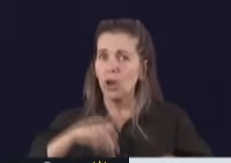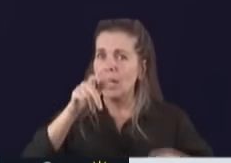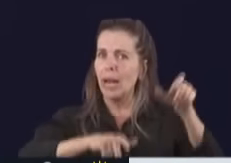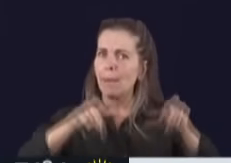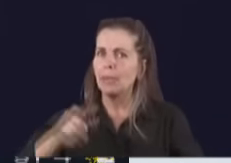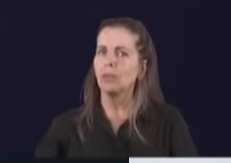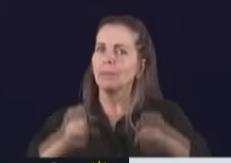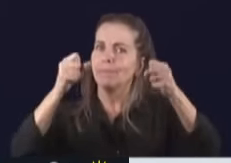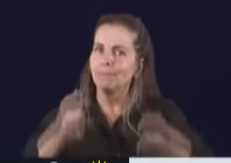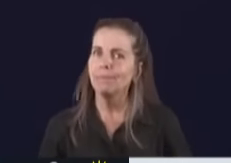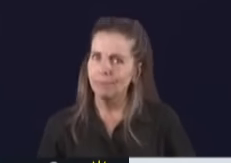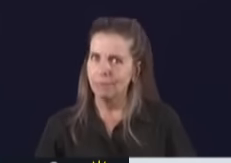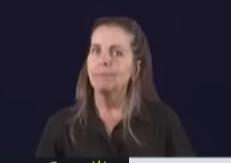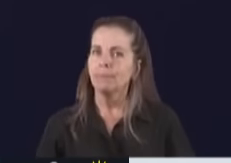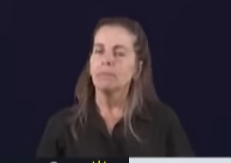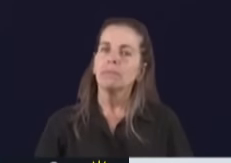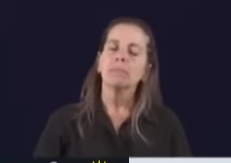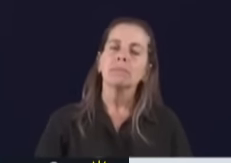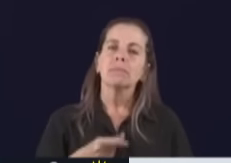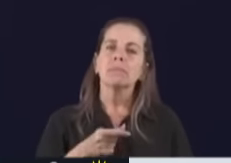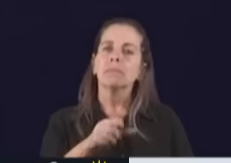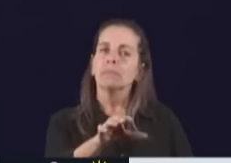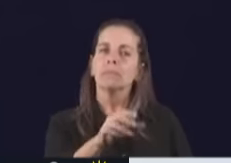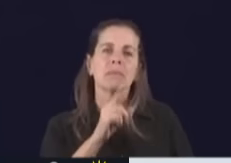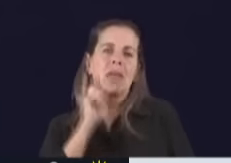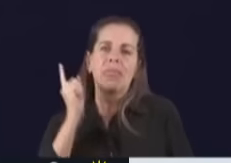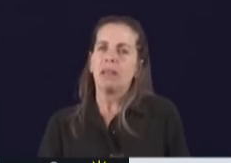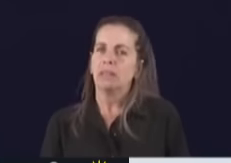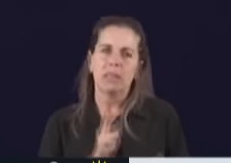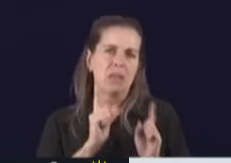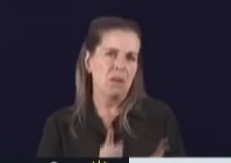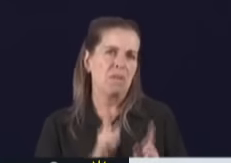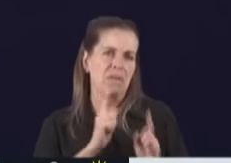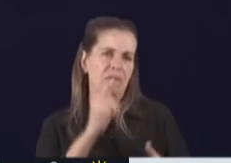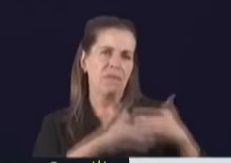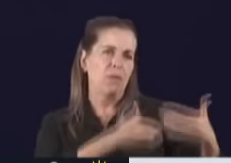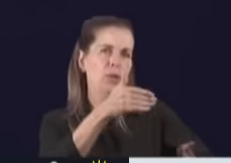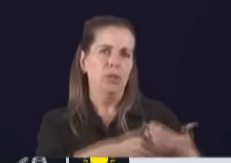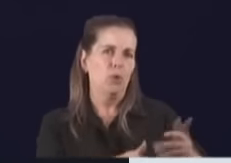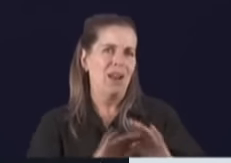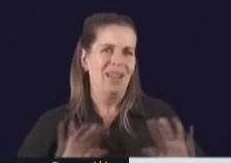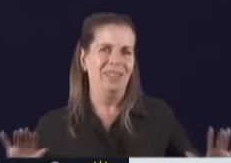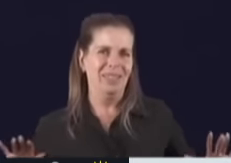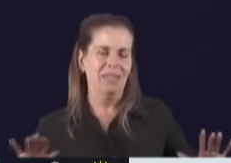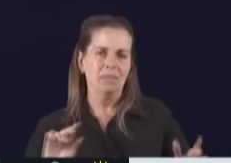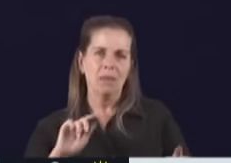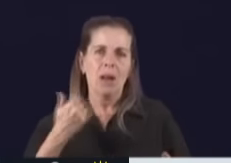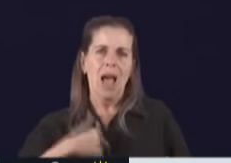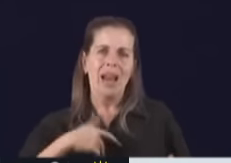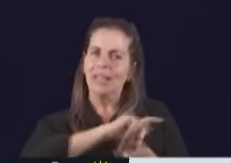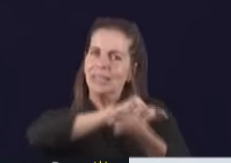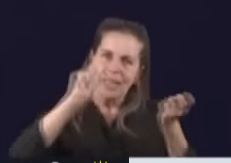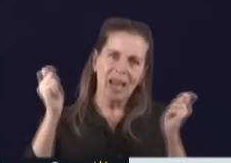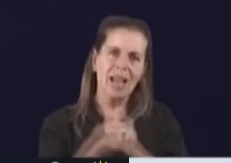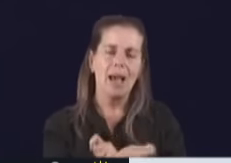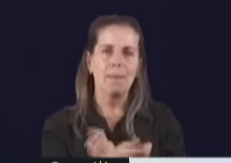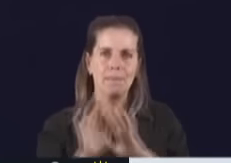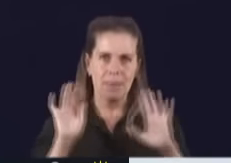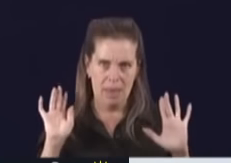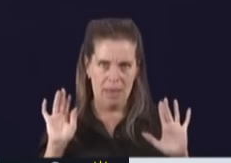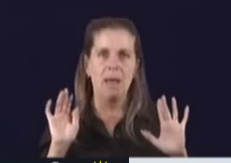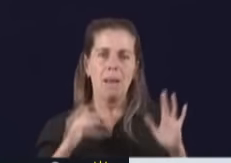el camino reformista que emprendimos para dar vuelta de una vez y para siempre la historia argentina. La gran mayoría de la política ha